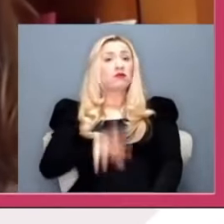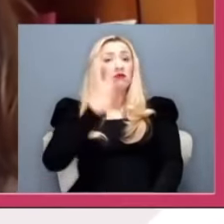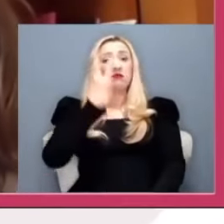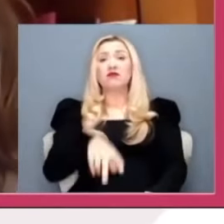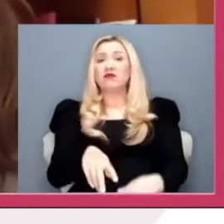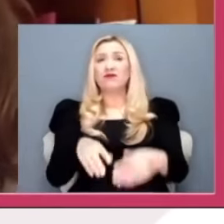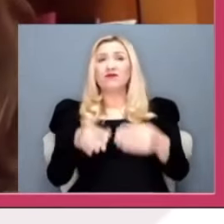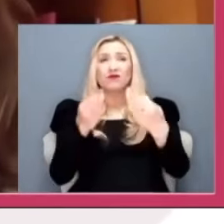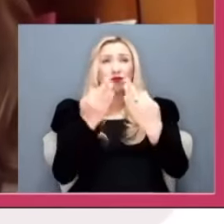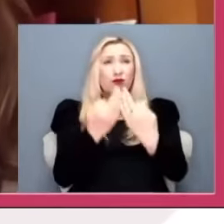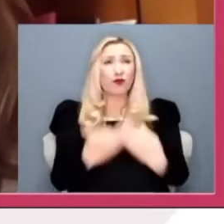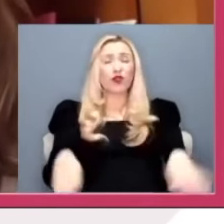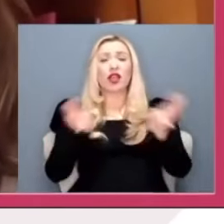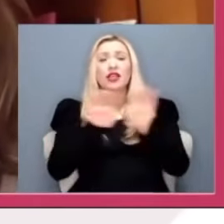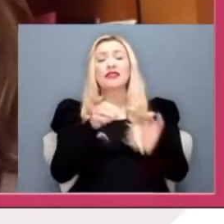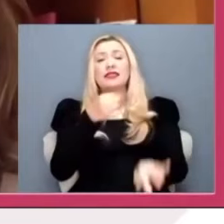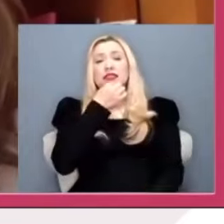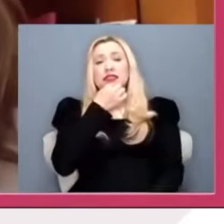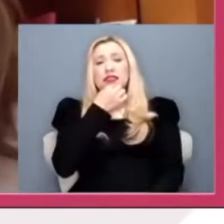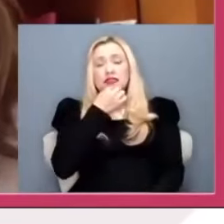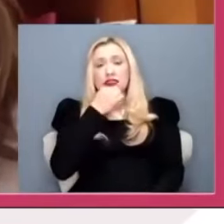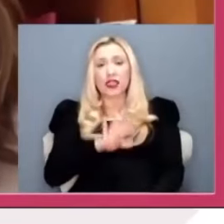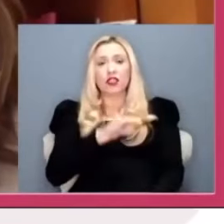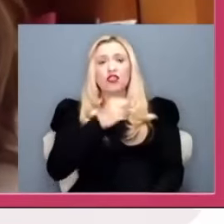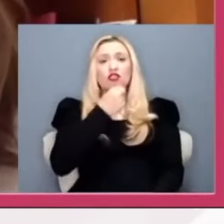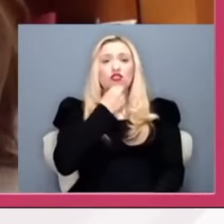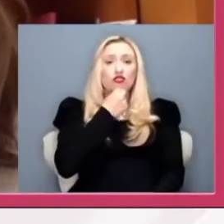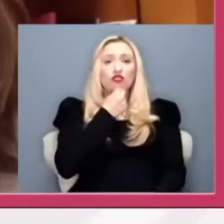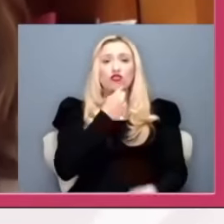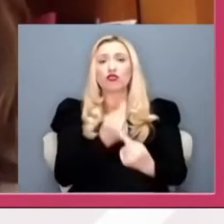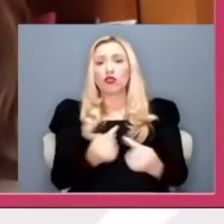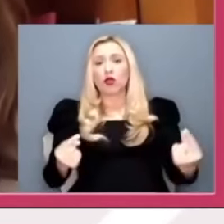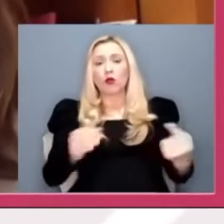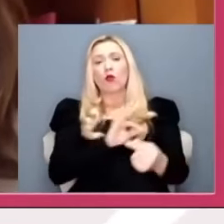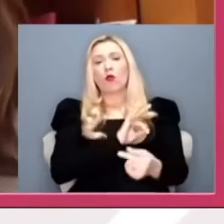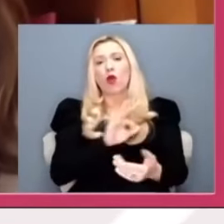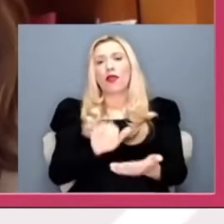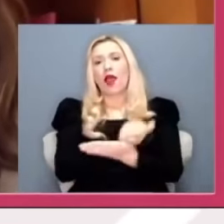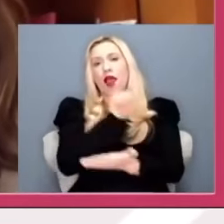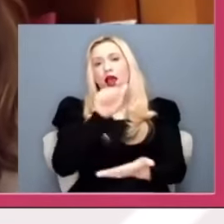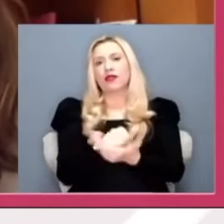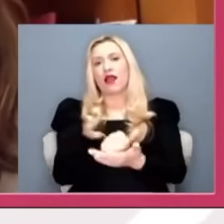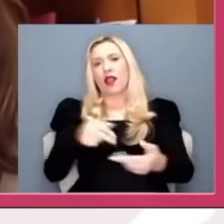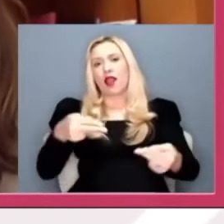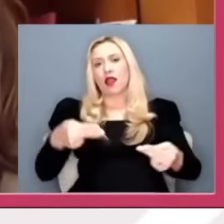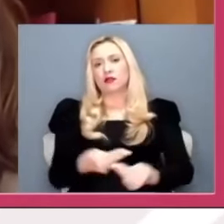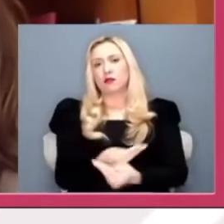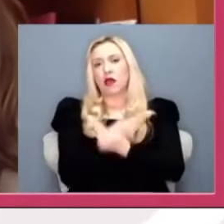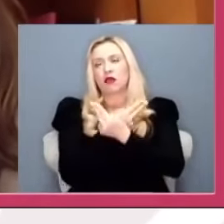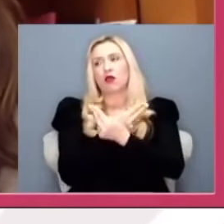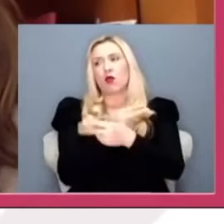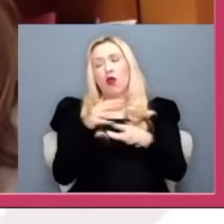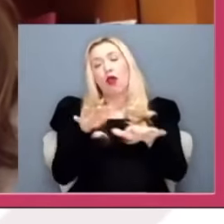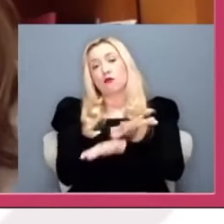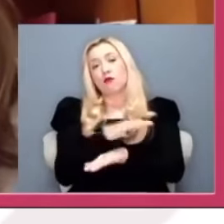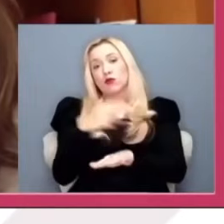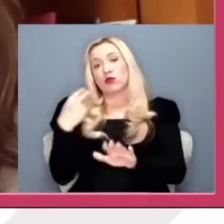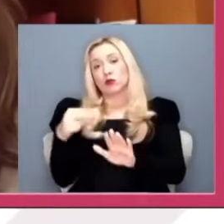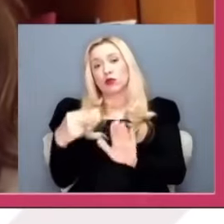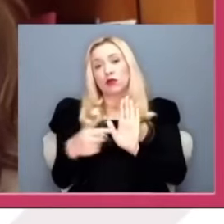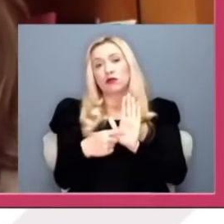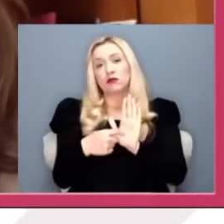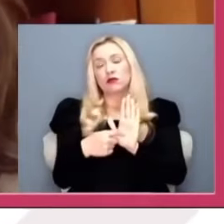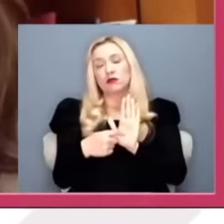que los niños, niñas, niñes puedan acceder al cambio administrativo de su acta, porque de otra forma, pues se ven